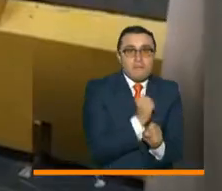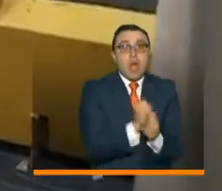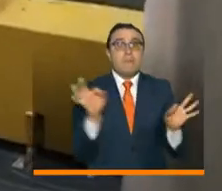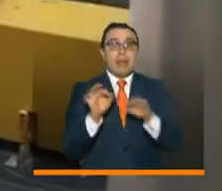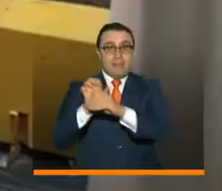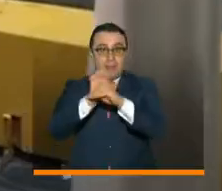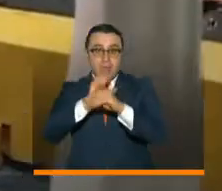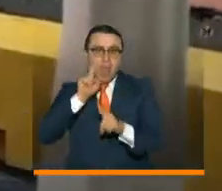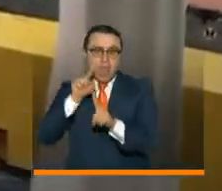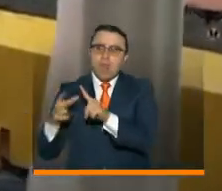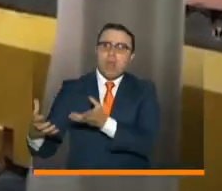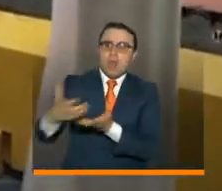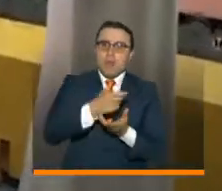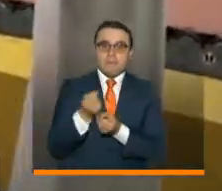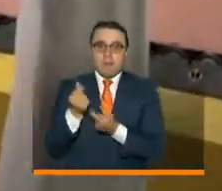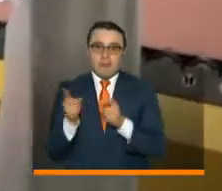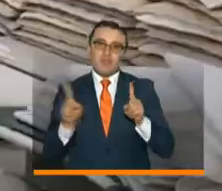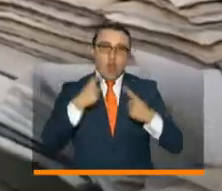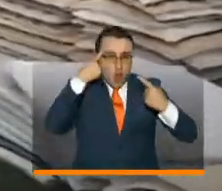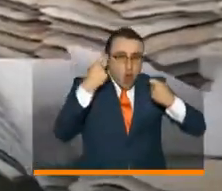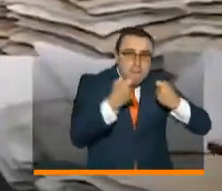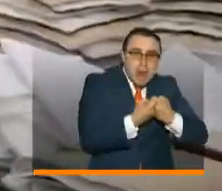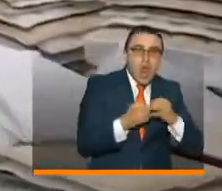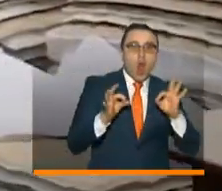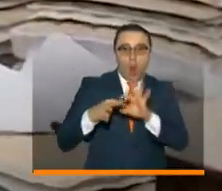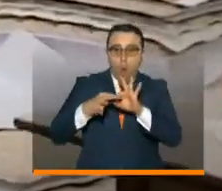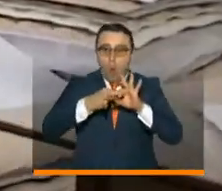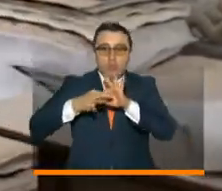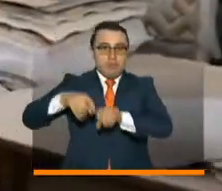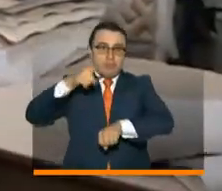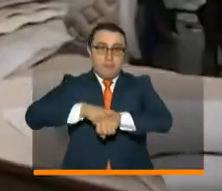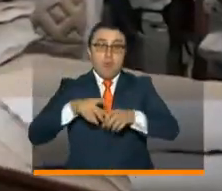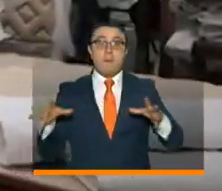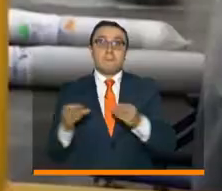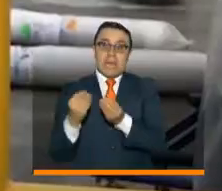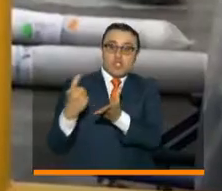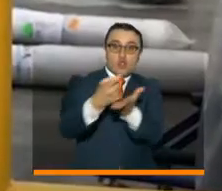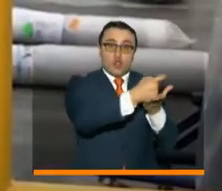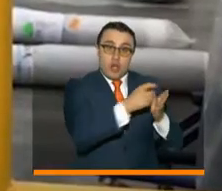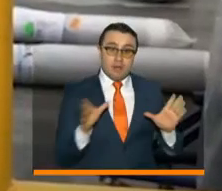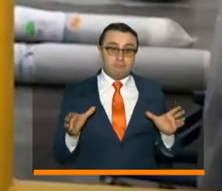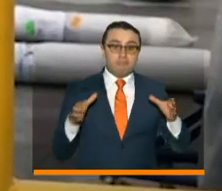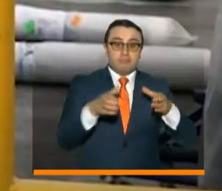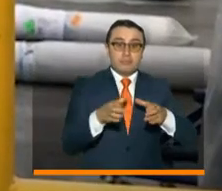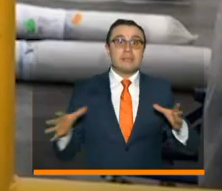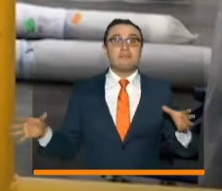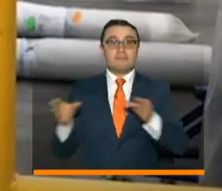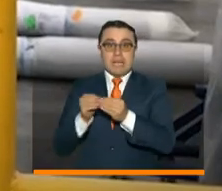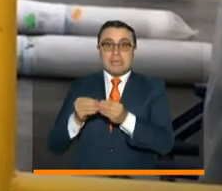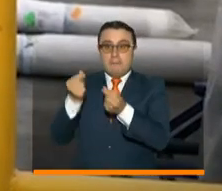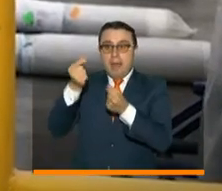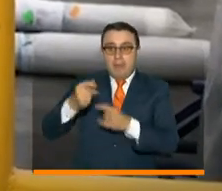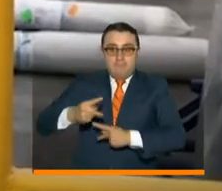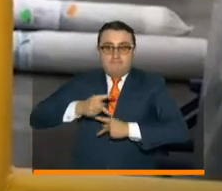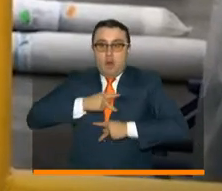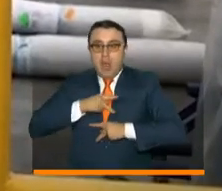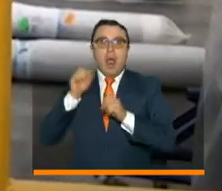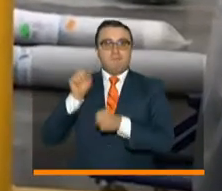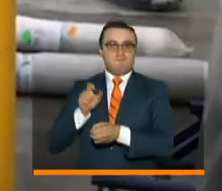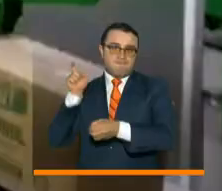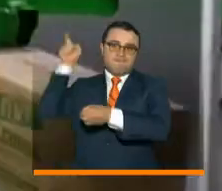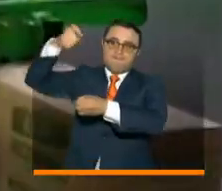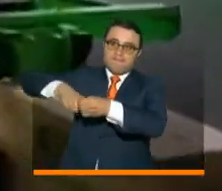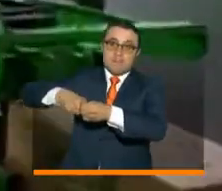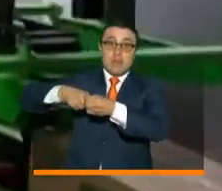de lucro, consorcios y uniones temporales, también cooperativas de trabajo asociado y patrimonios autónomos. Esta iniciativa